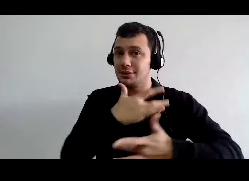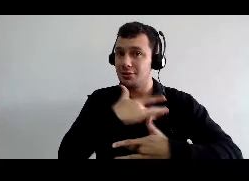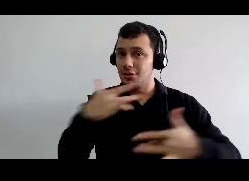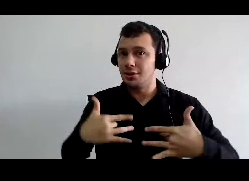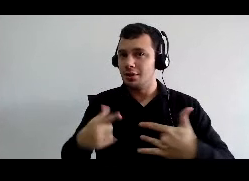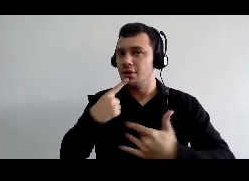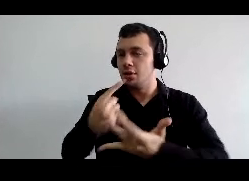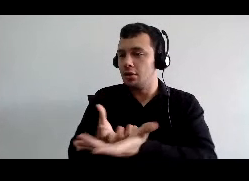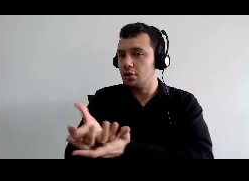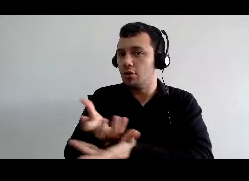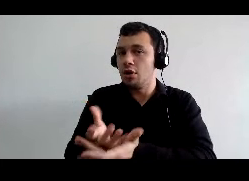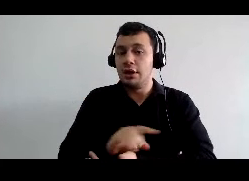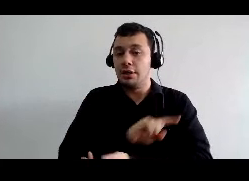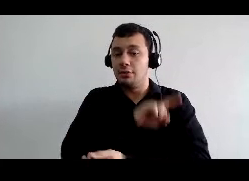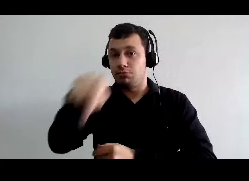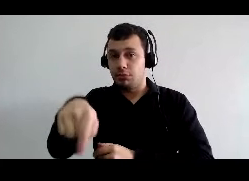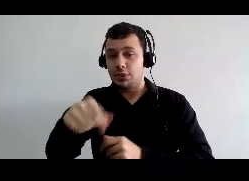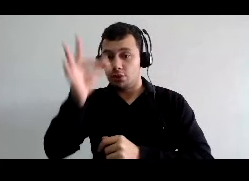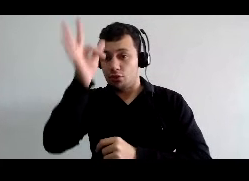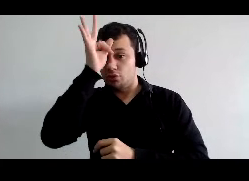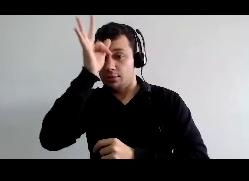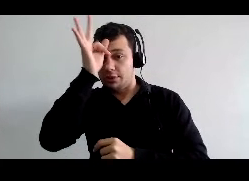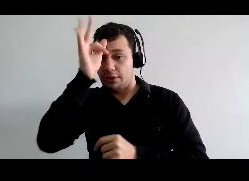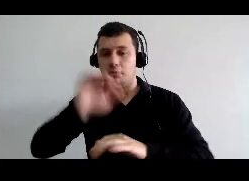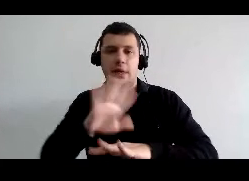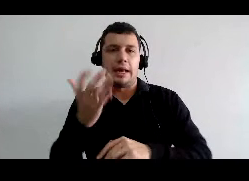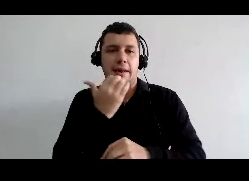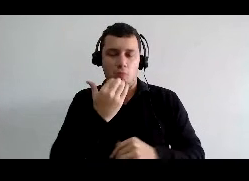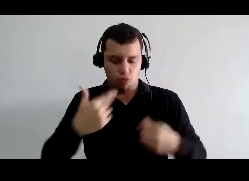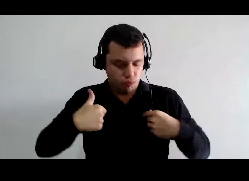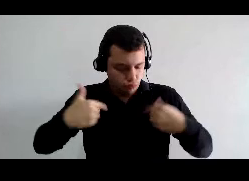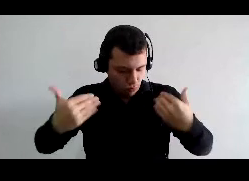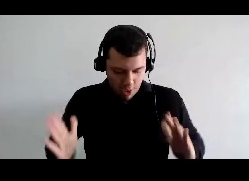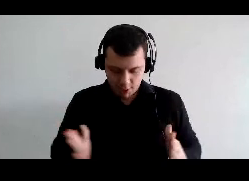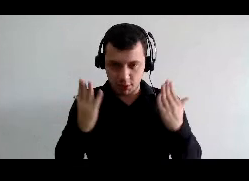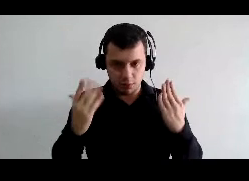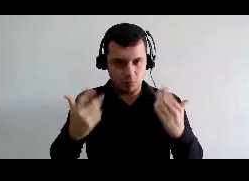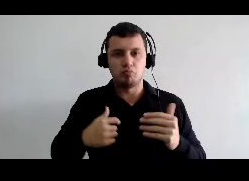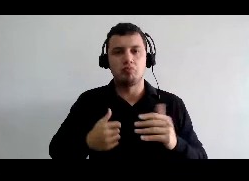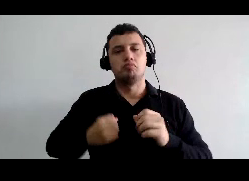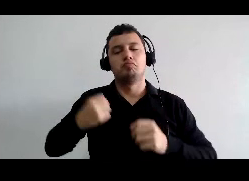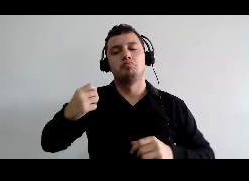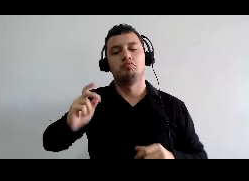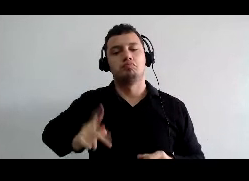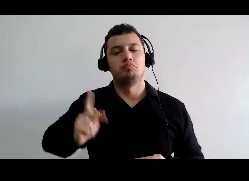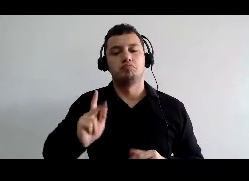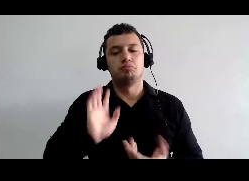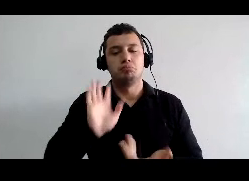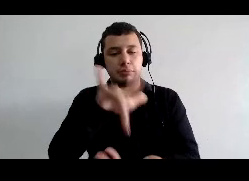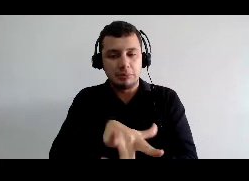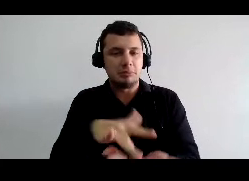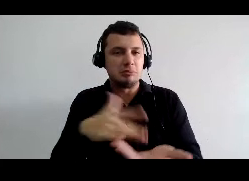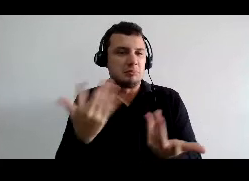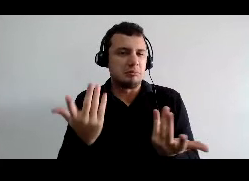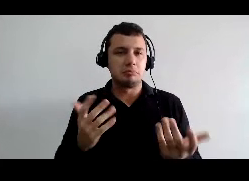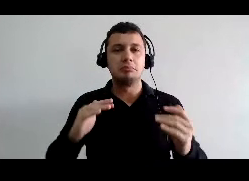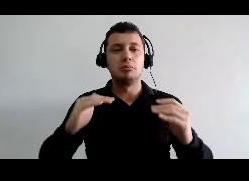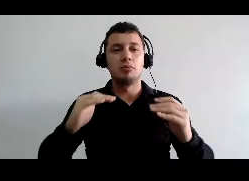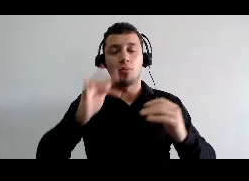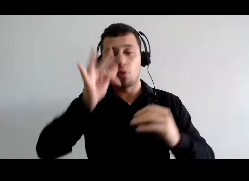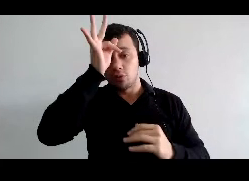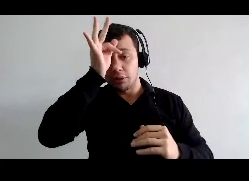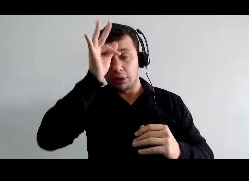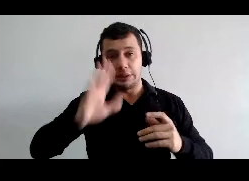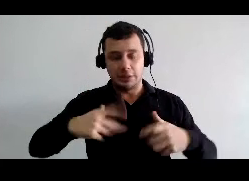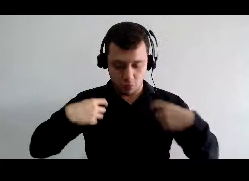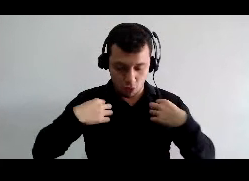cuando llega a la institución, ejemplo, yo me voy con esta ropa a la institución, llegué, allá me cambié la ropa, me debí colocar un